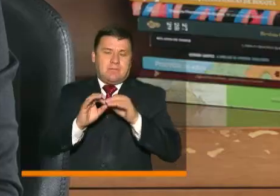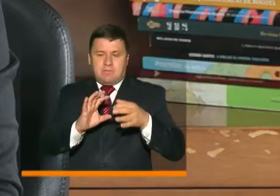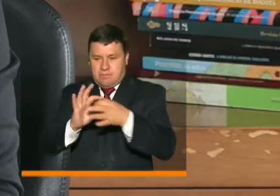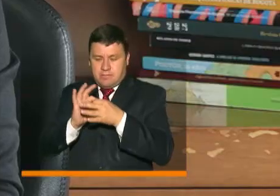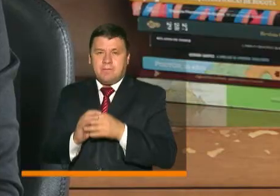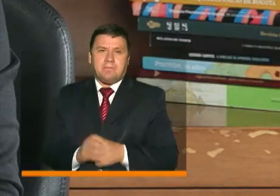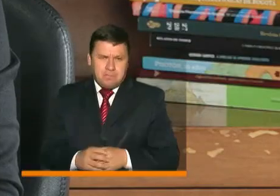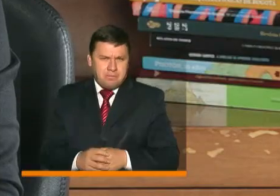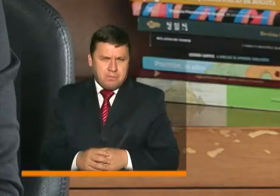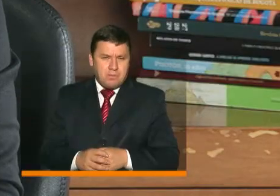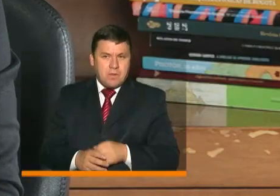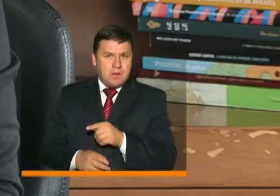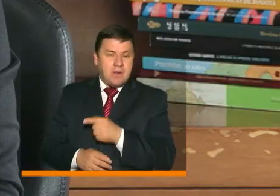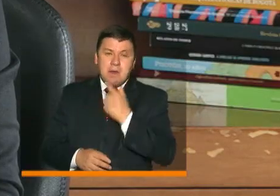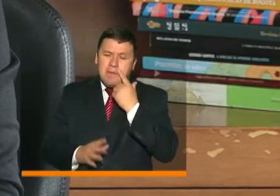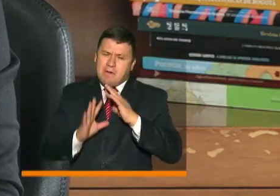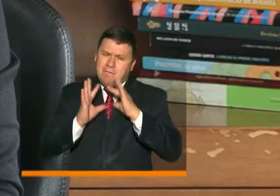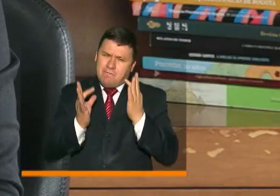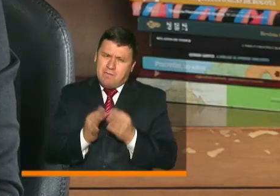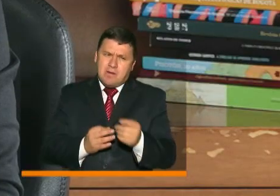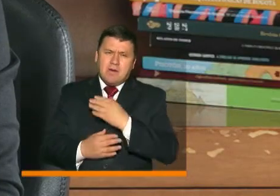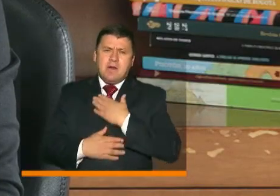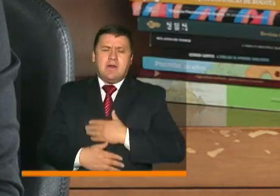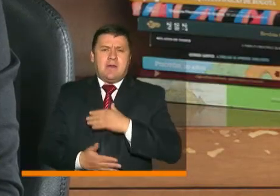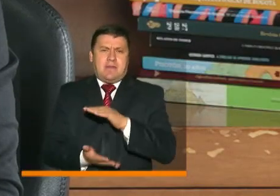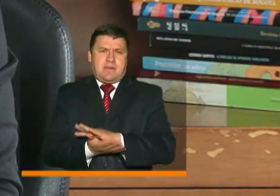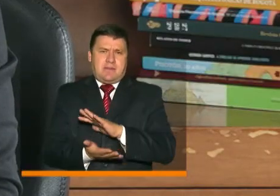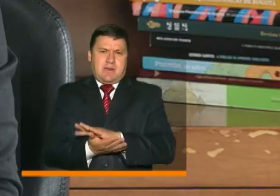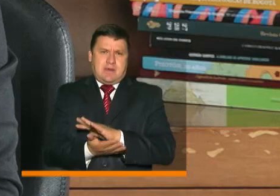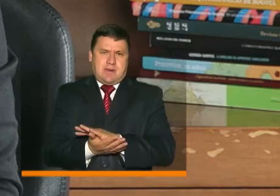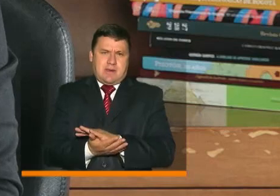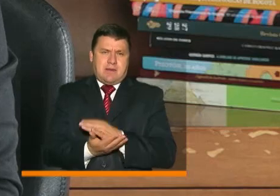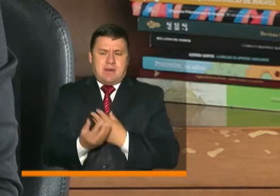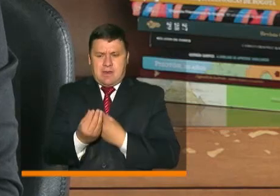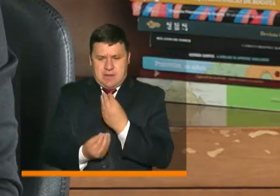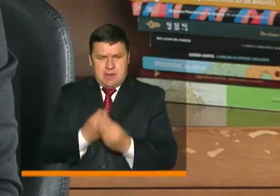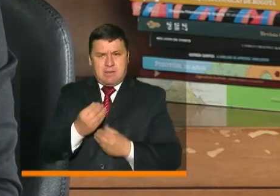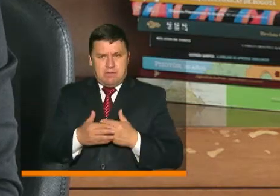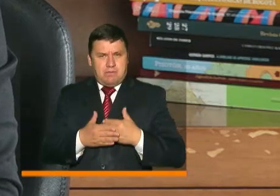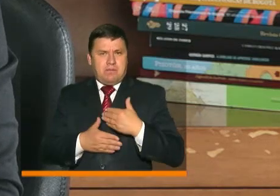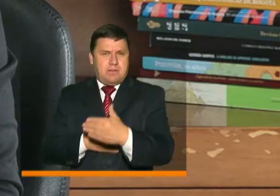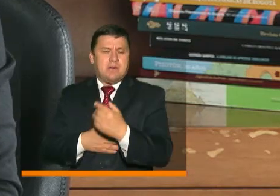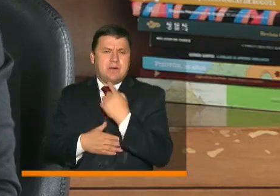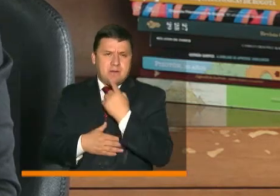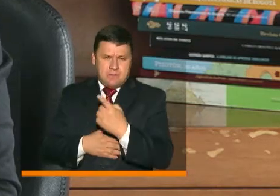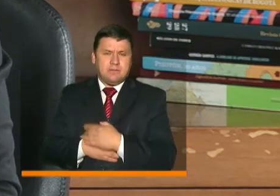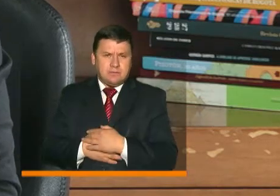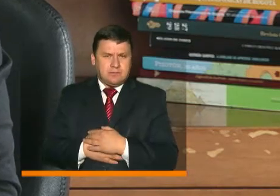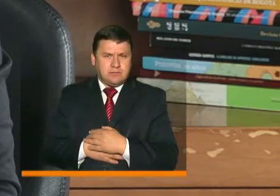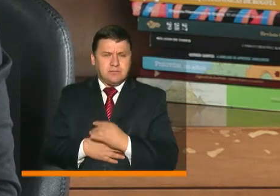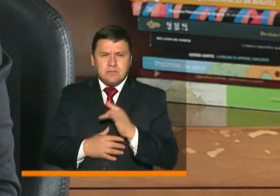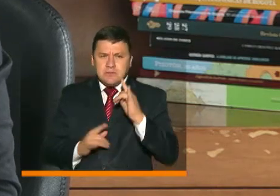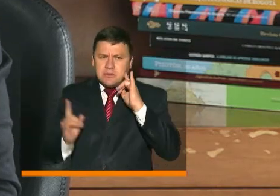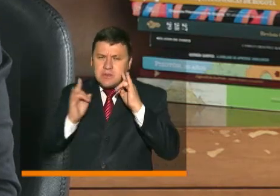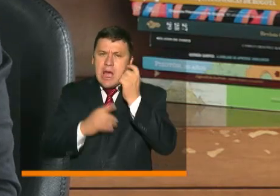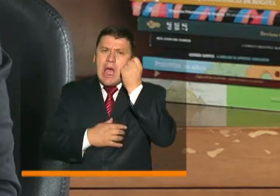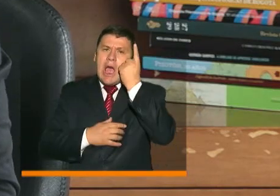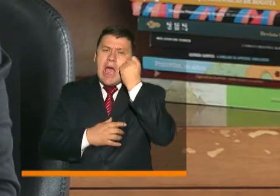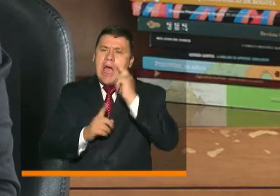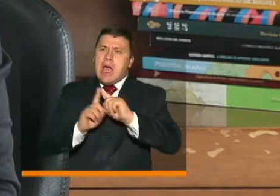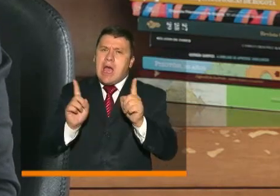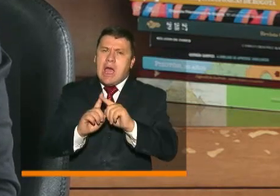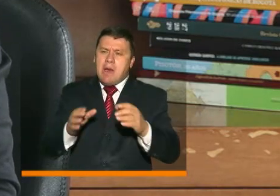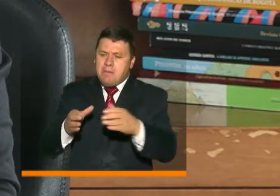Y que cuenten los padres de familia con toda la tranquilidad de que así lo estamos haciendo, y también, como lo mencioné, de escucha para entender las